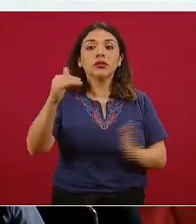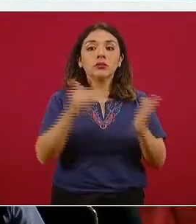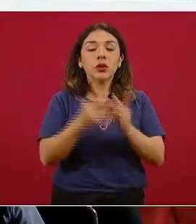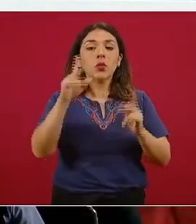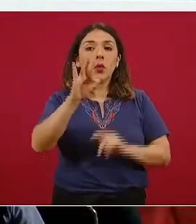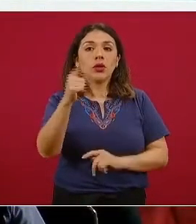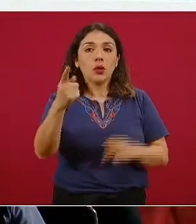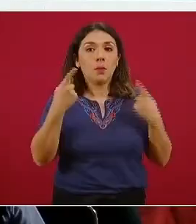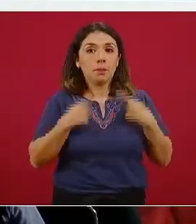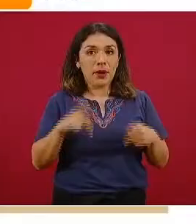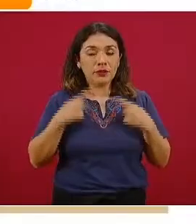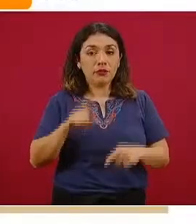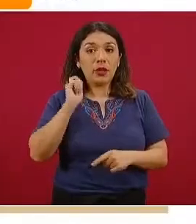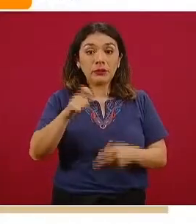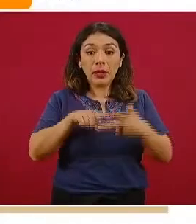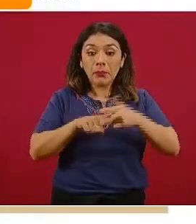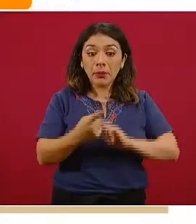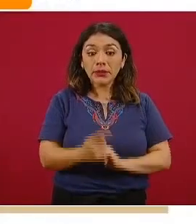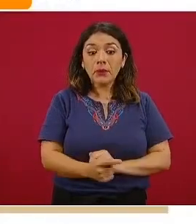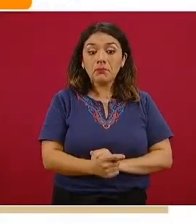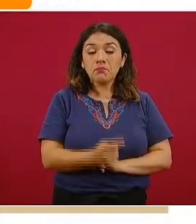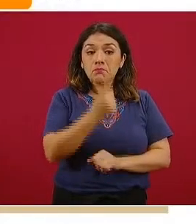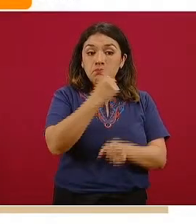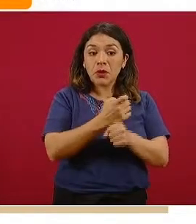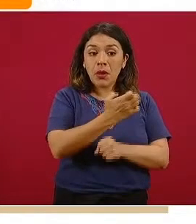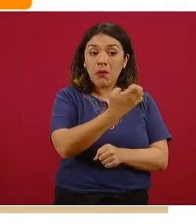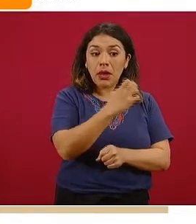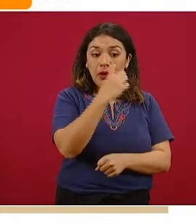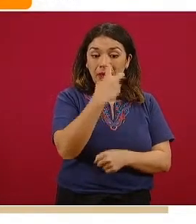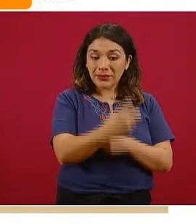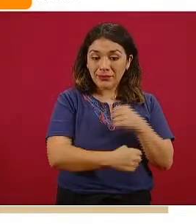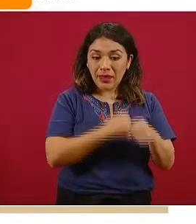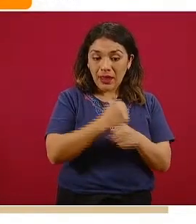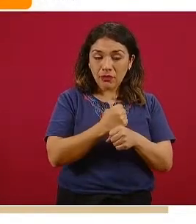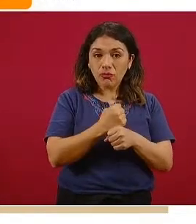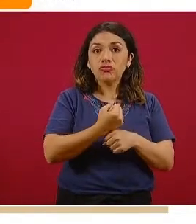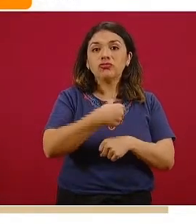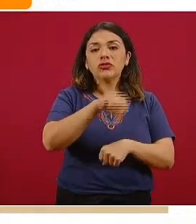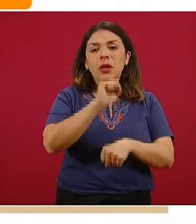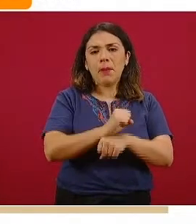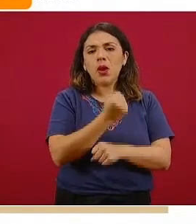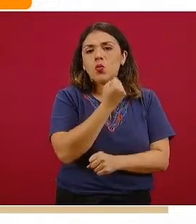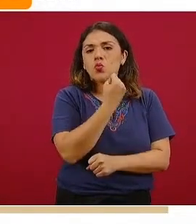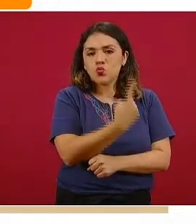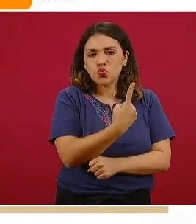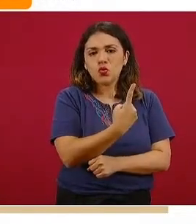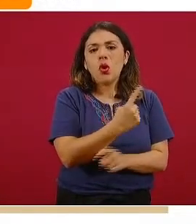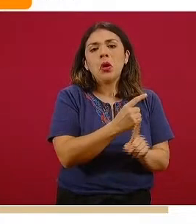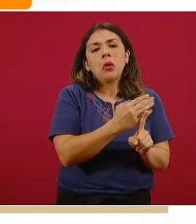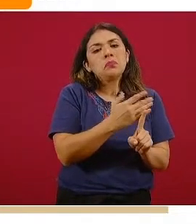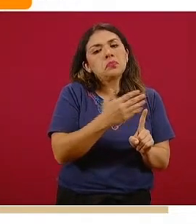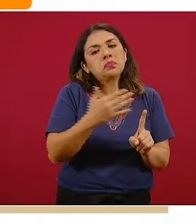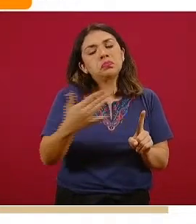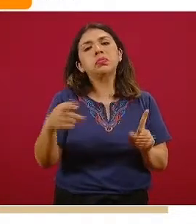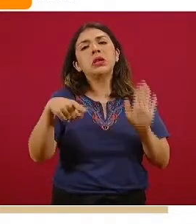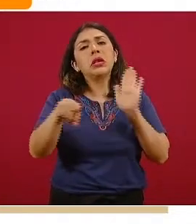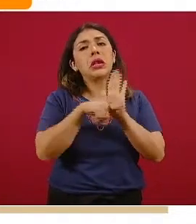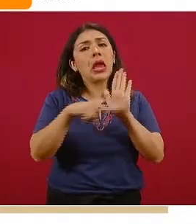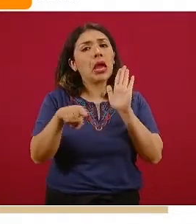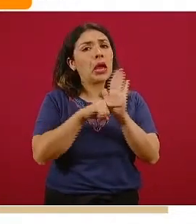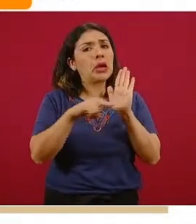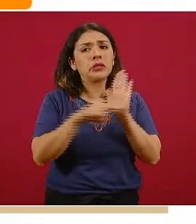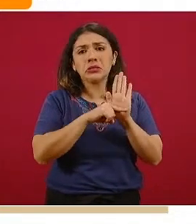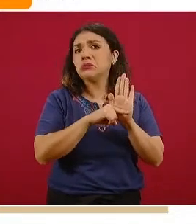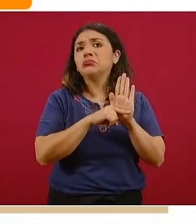875.041 personas las que desde el 1 de enero de este año, de la semana 1, han dado negativos